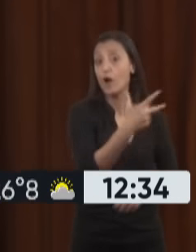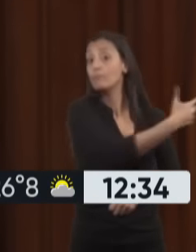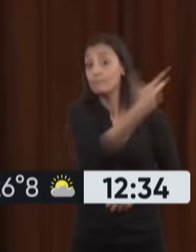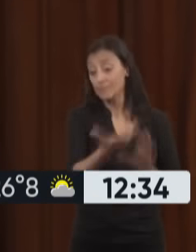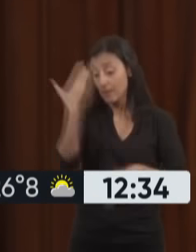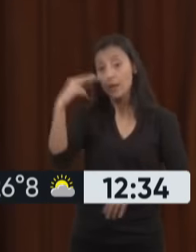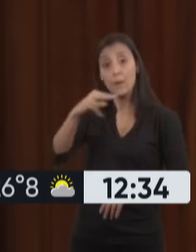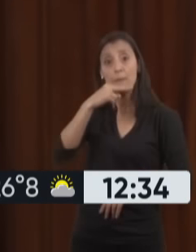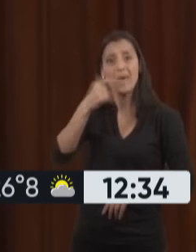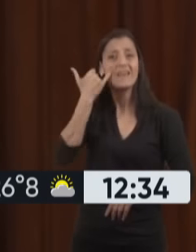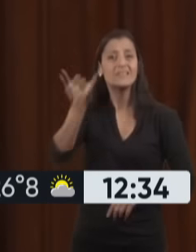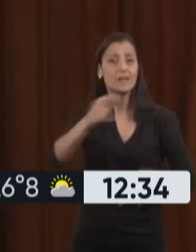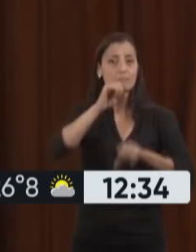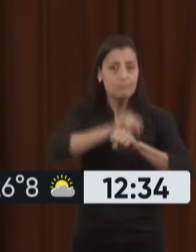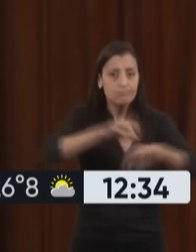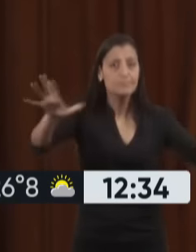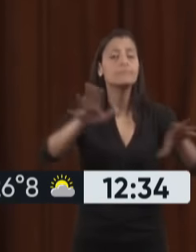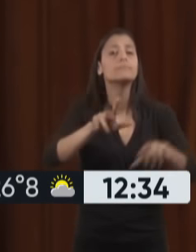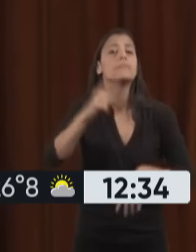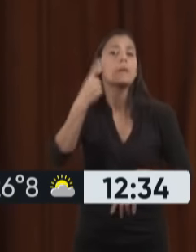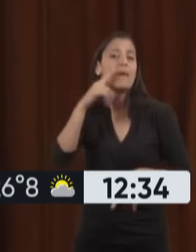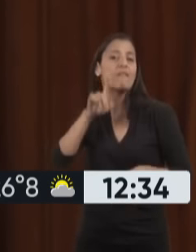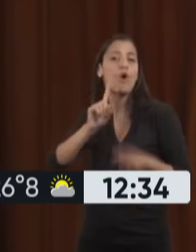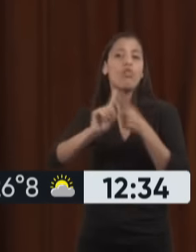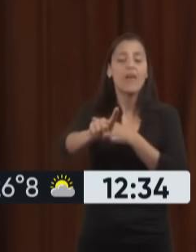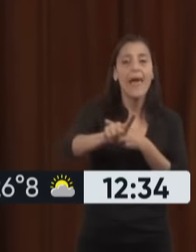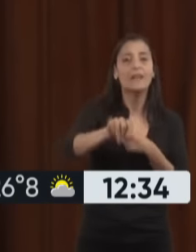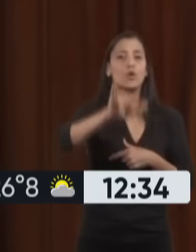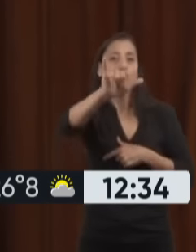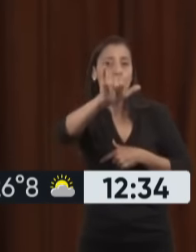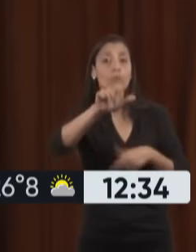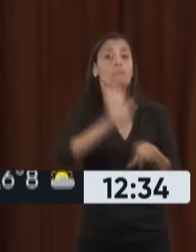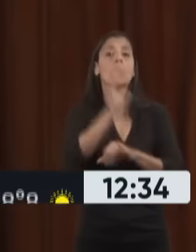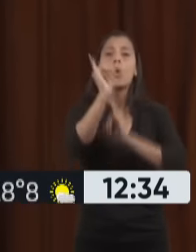viernes pasado lanzaron un canal propio online donde comentan sobre el camino